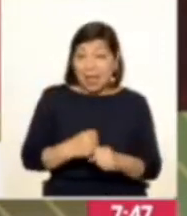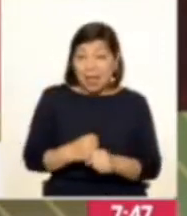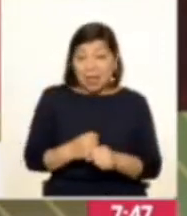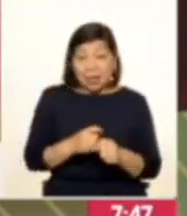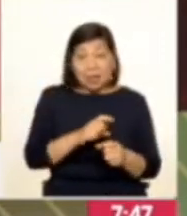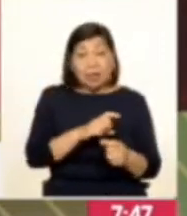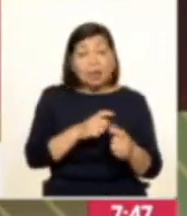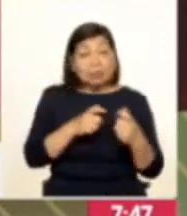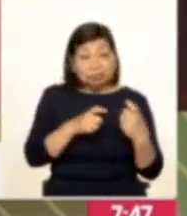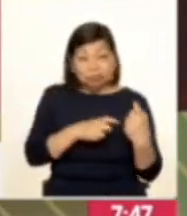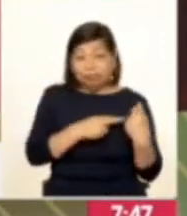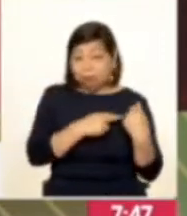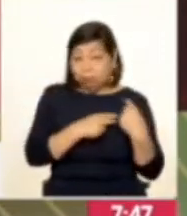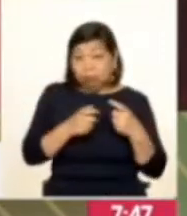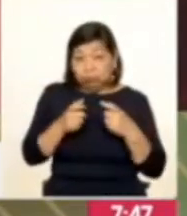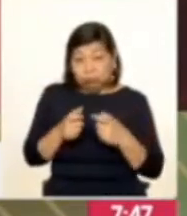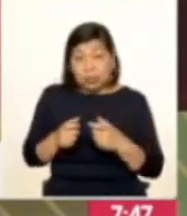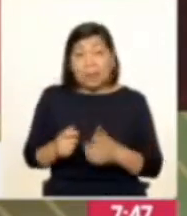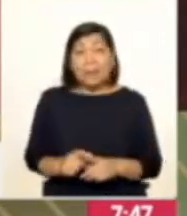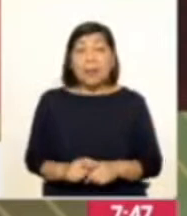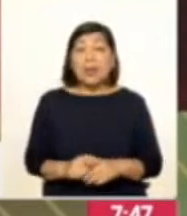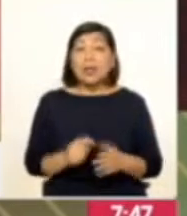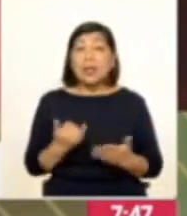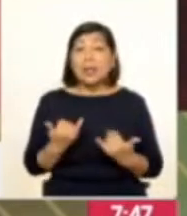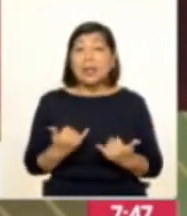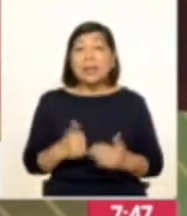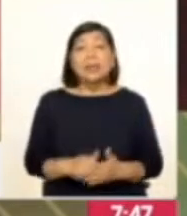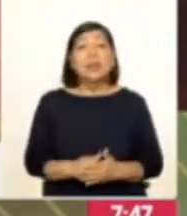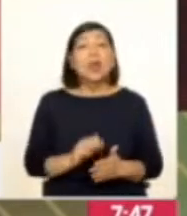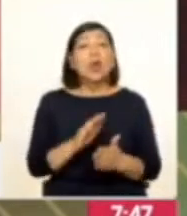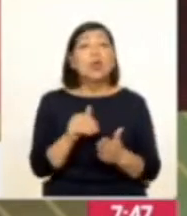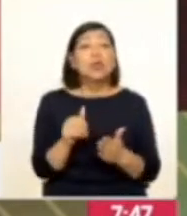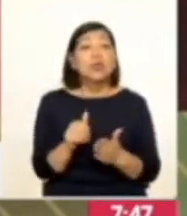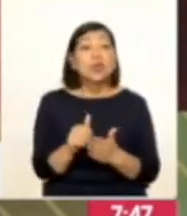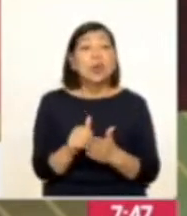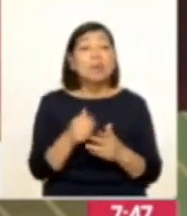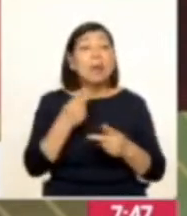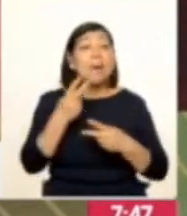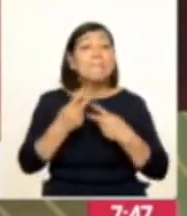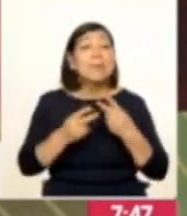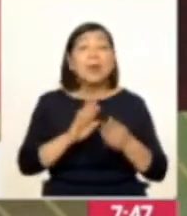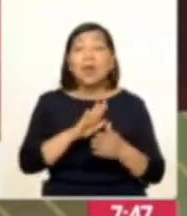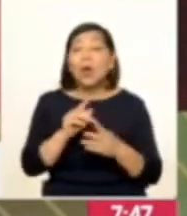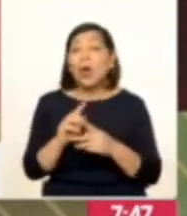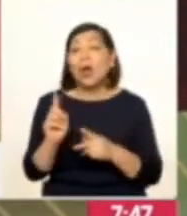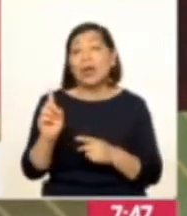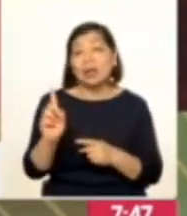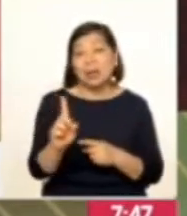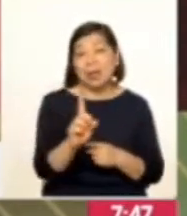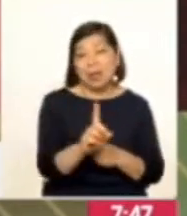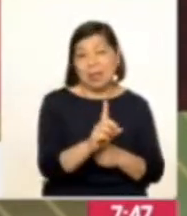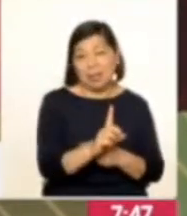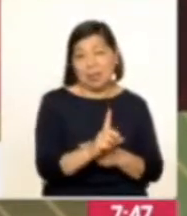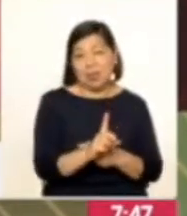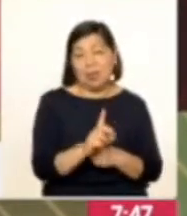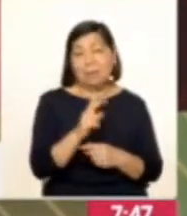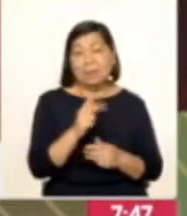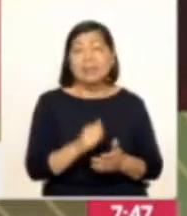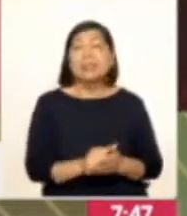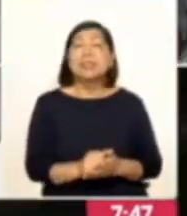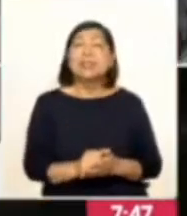contraloría se ha comprometido a la nación respecto de todo vamos a visitar todos y cada uno de los distritos del Perú